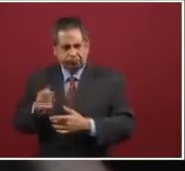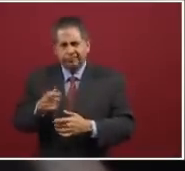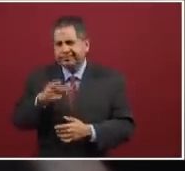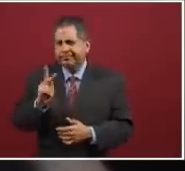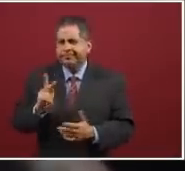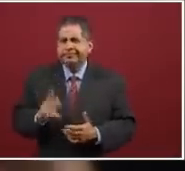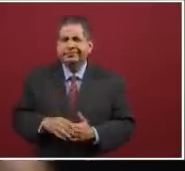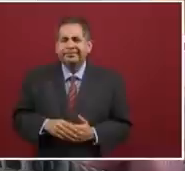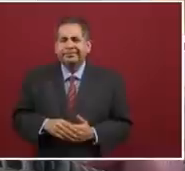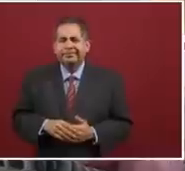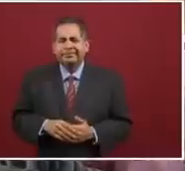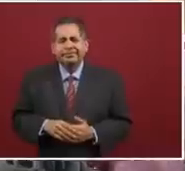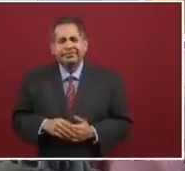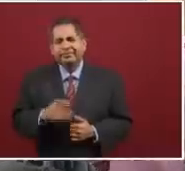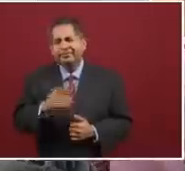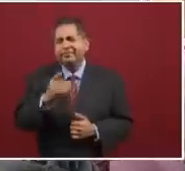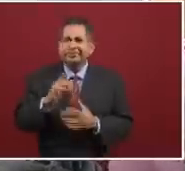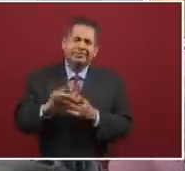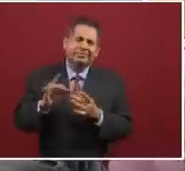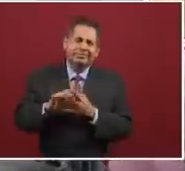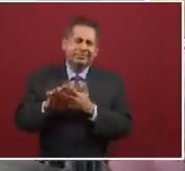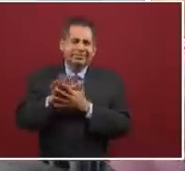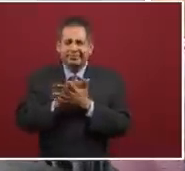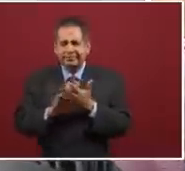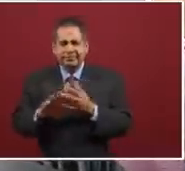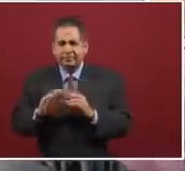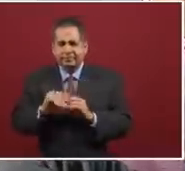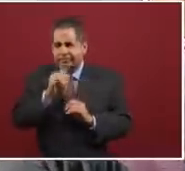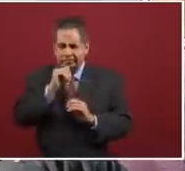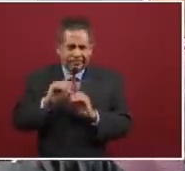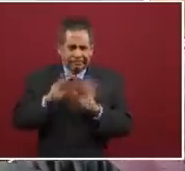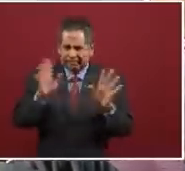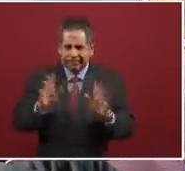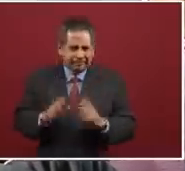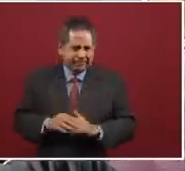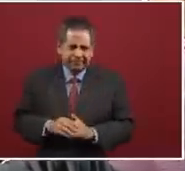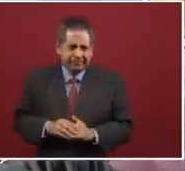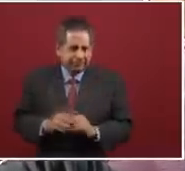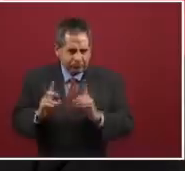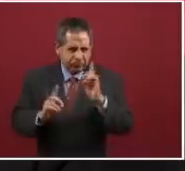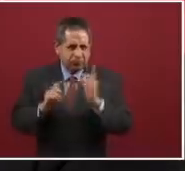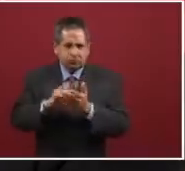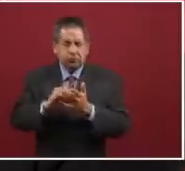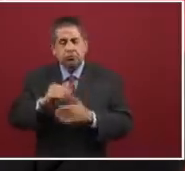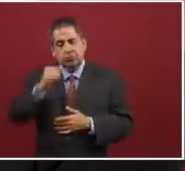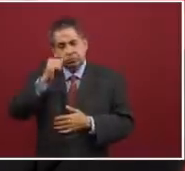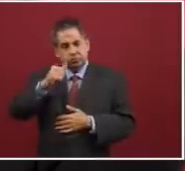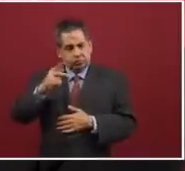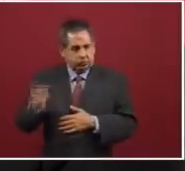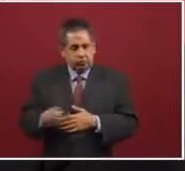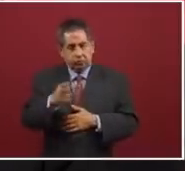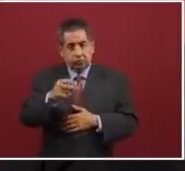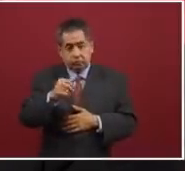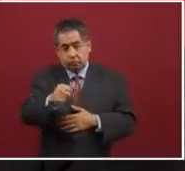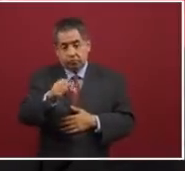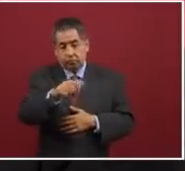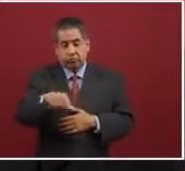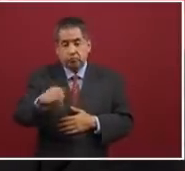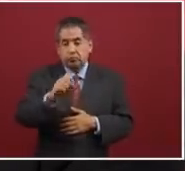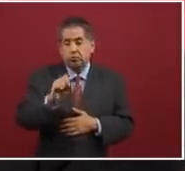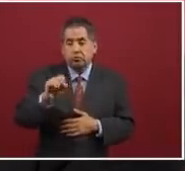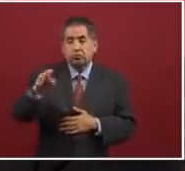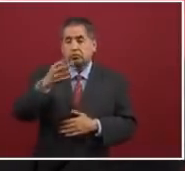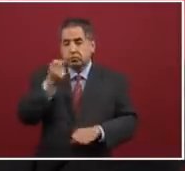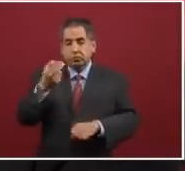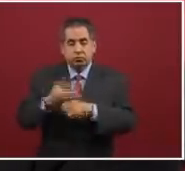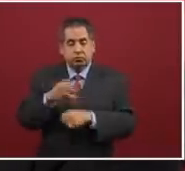pero intentan explicarlo, pero como que sigue quedando la duda. Ayer le preguntaron al subsecretario